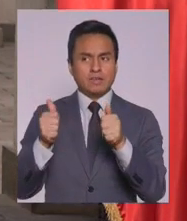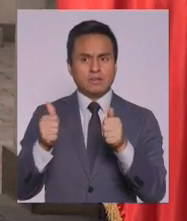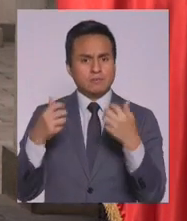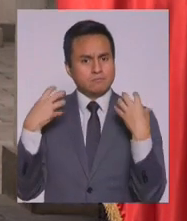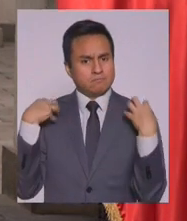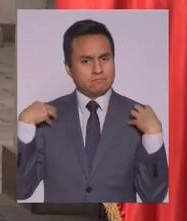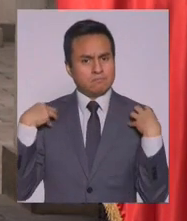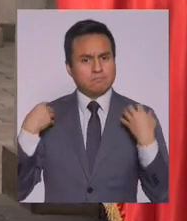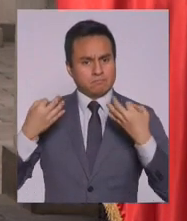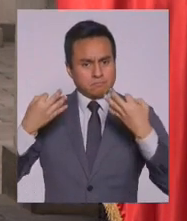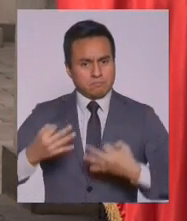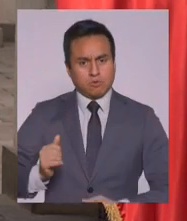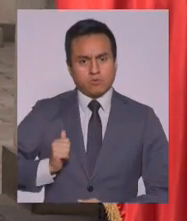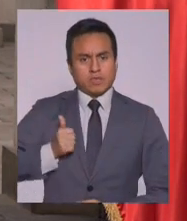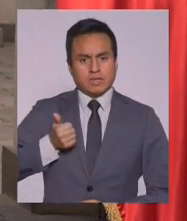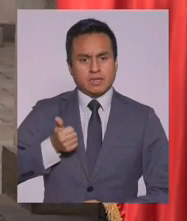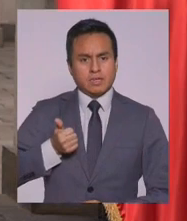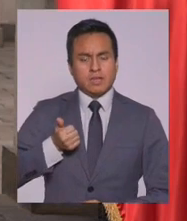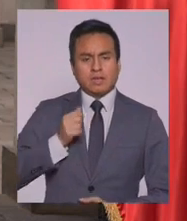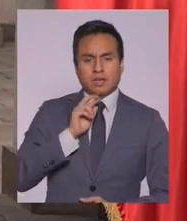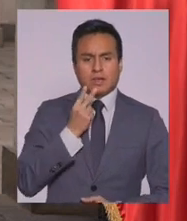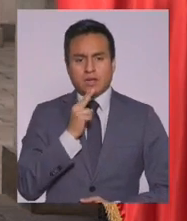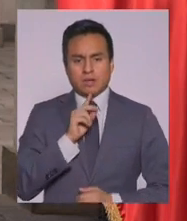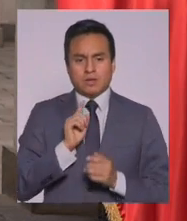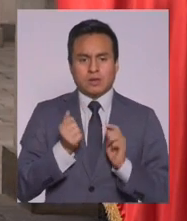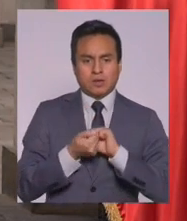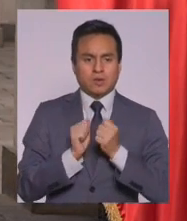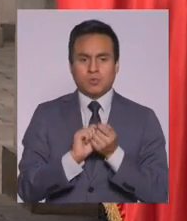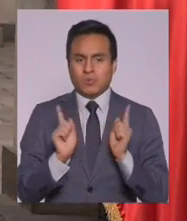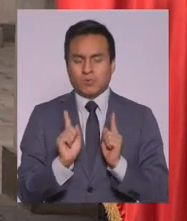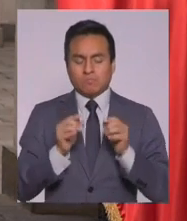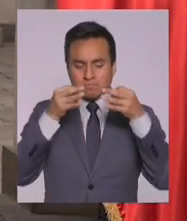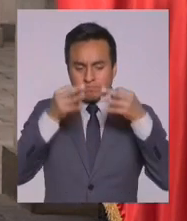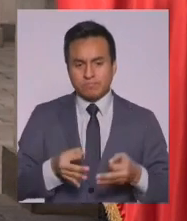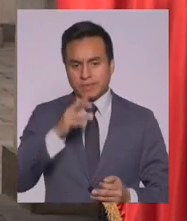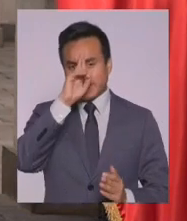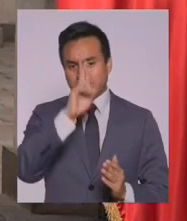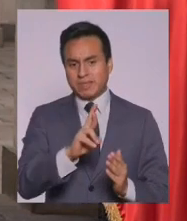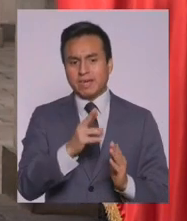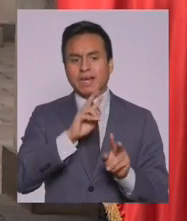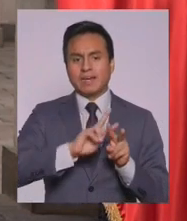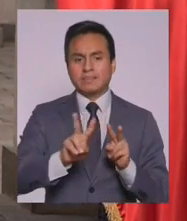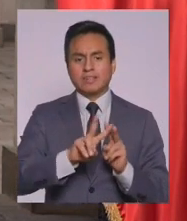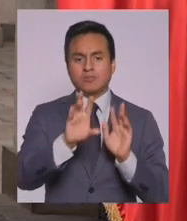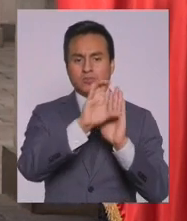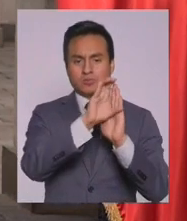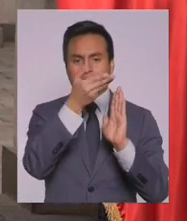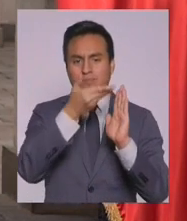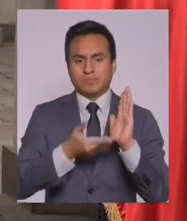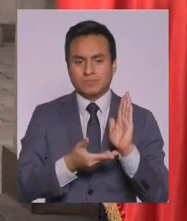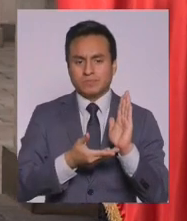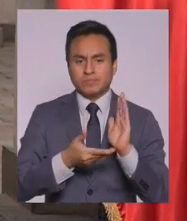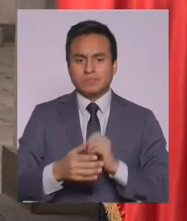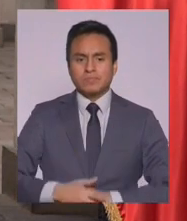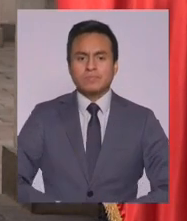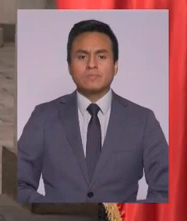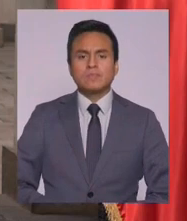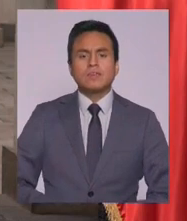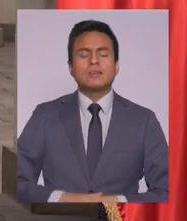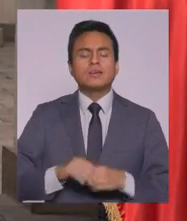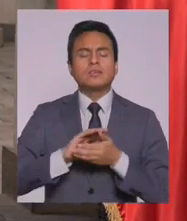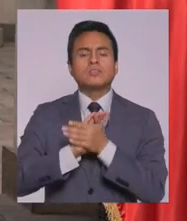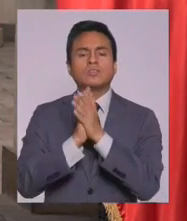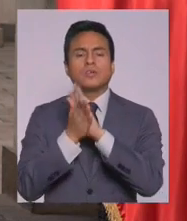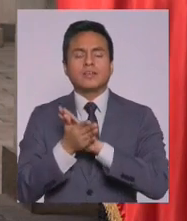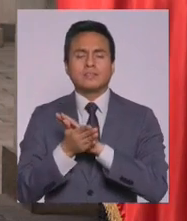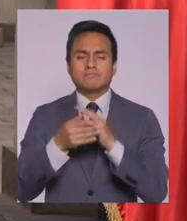con voluntad y sin ambigüedades el deber de respetar y hacer respetar la Constitución. Por todas